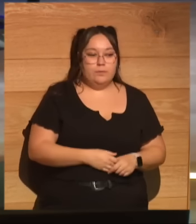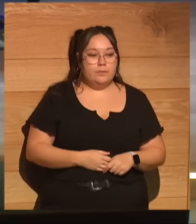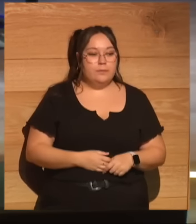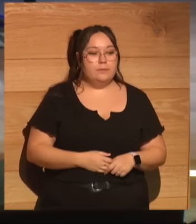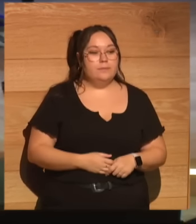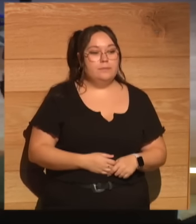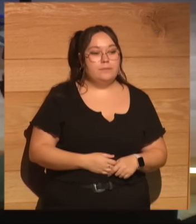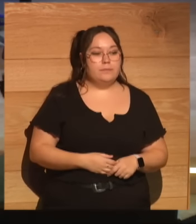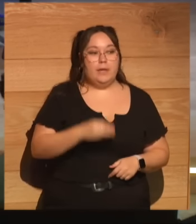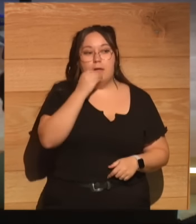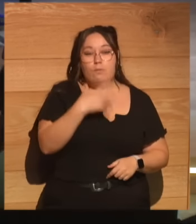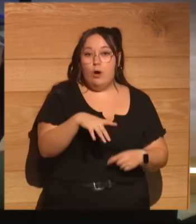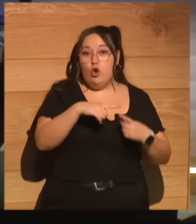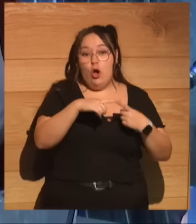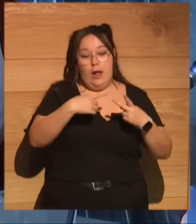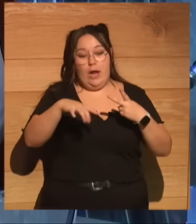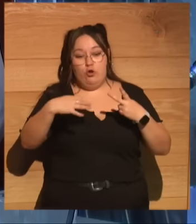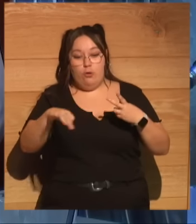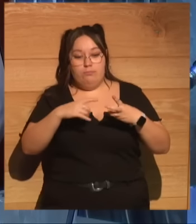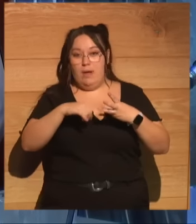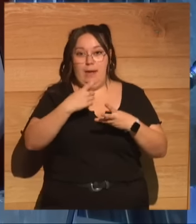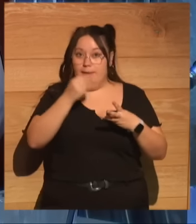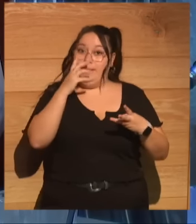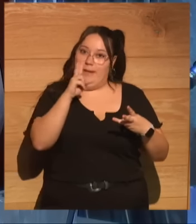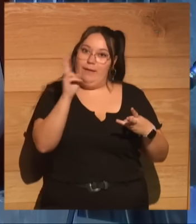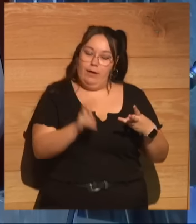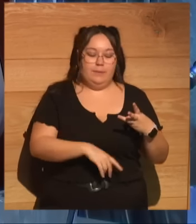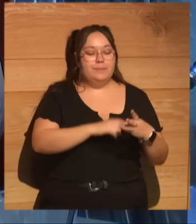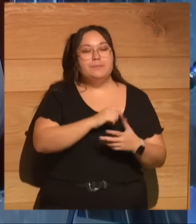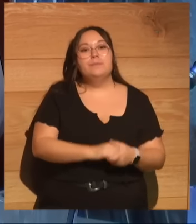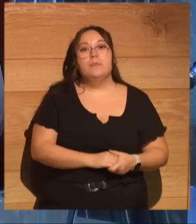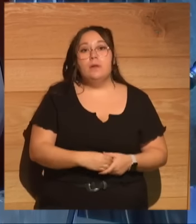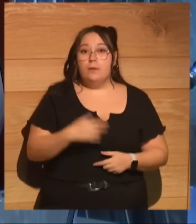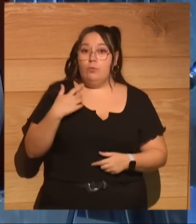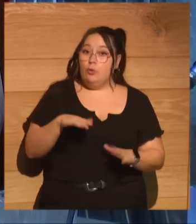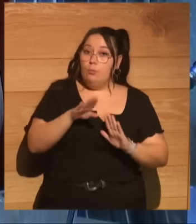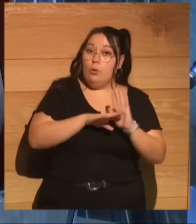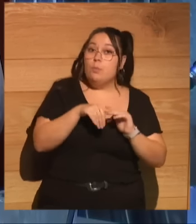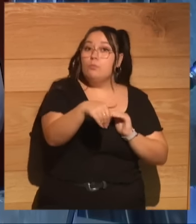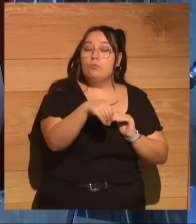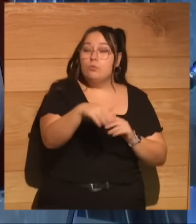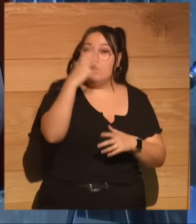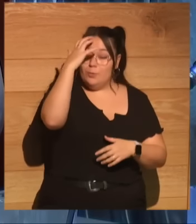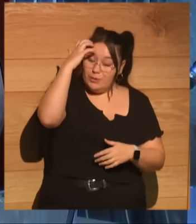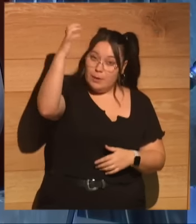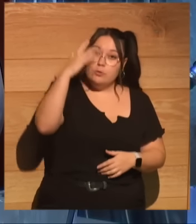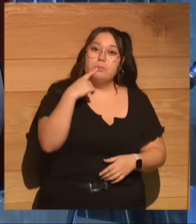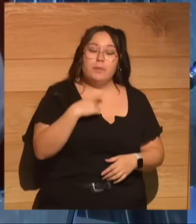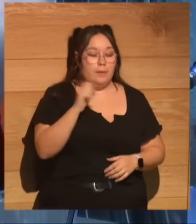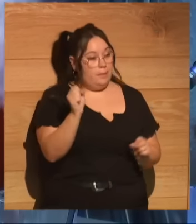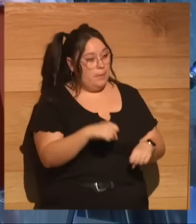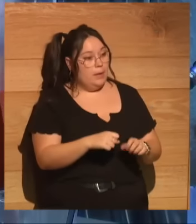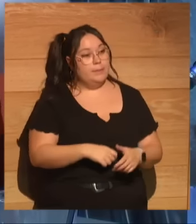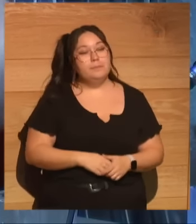El normal, el bueno y el superlativo. Y el que vale. Le digo, oye, ¿hacemos uno de Tim Burton el próximo? Y me dice, vale. Y a